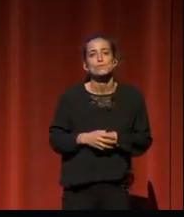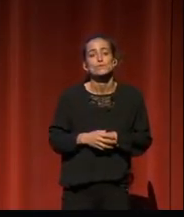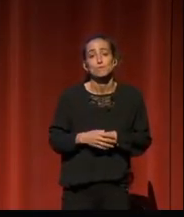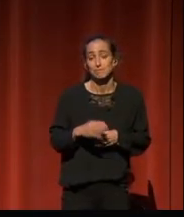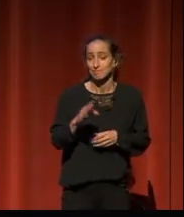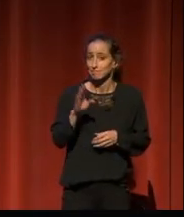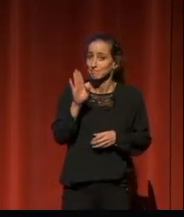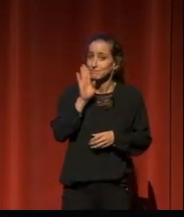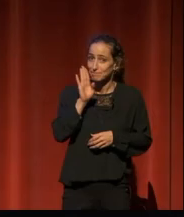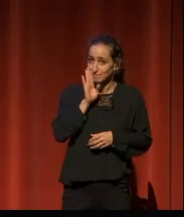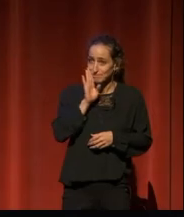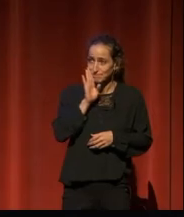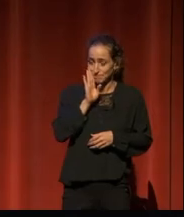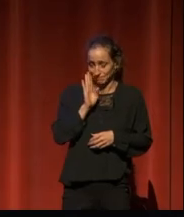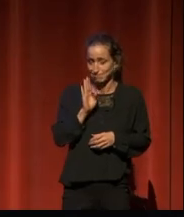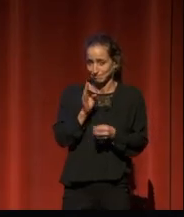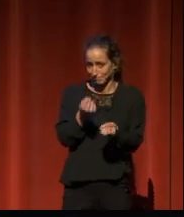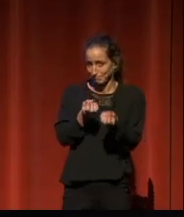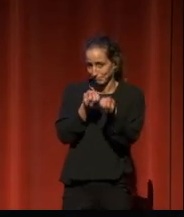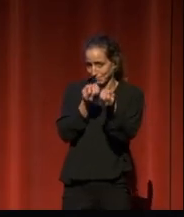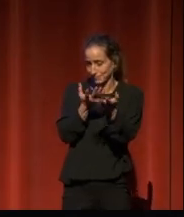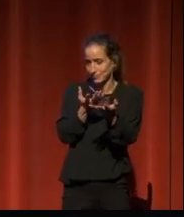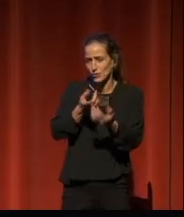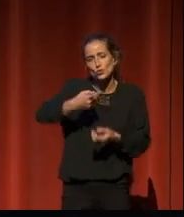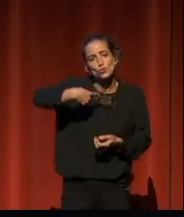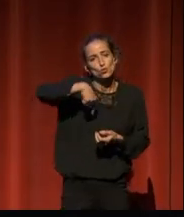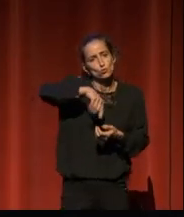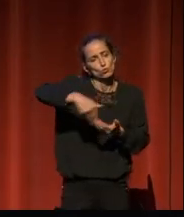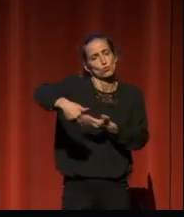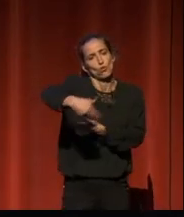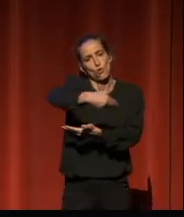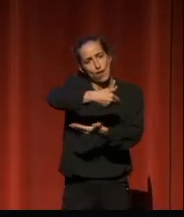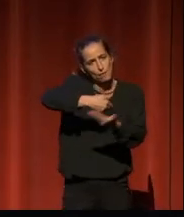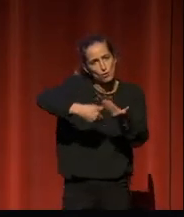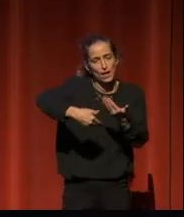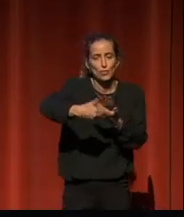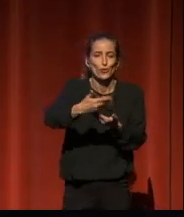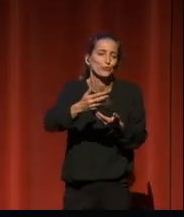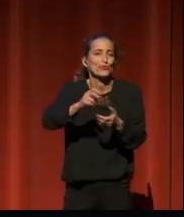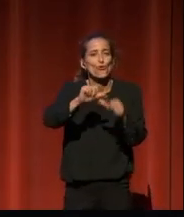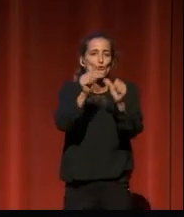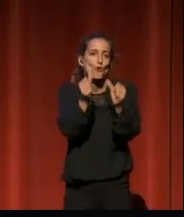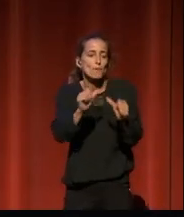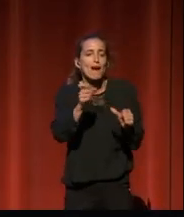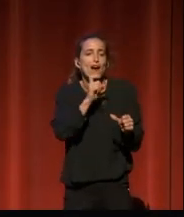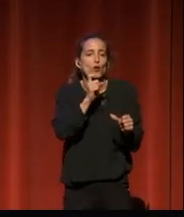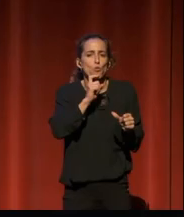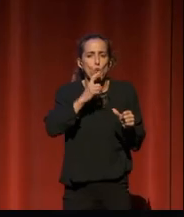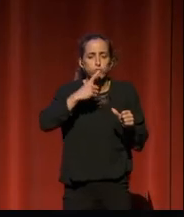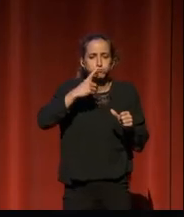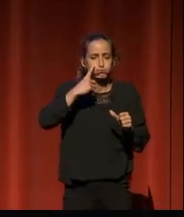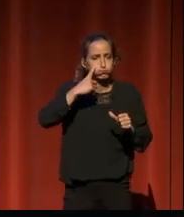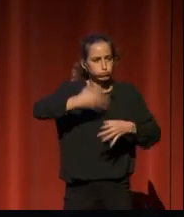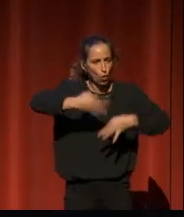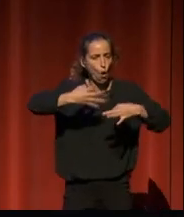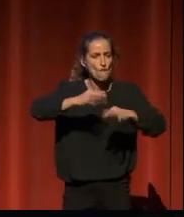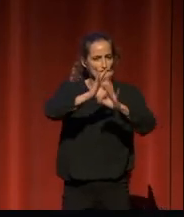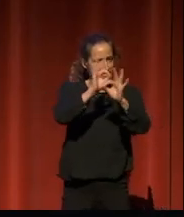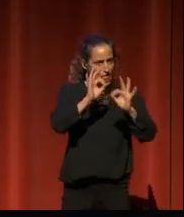dicho ya hemos estamos colaborando de forma informal queríamos